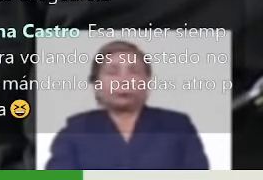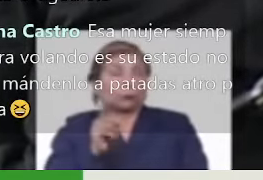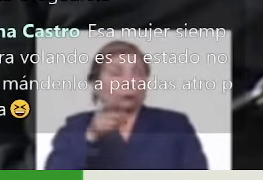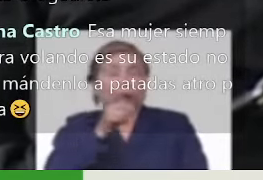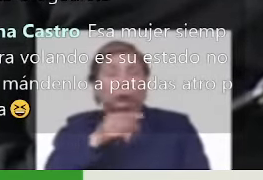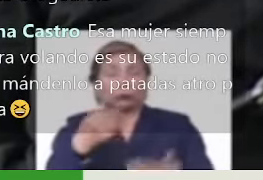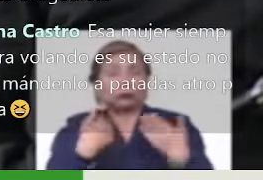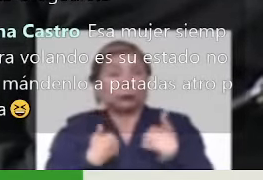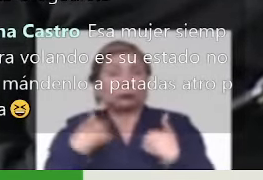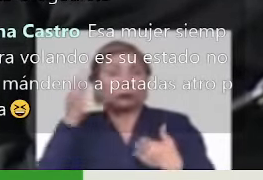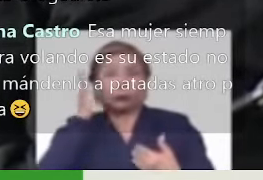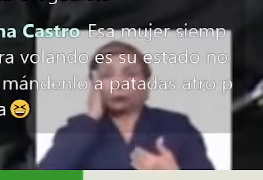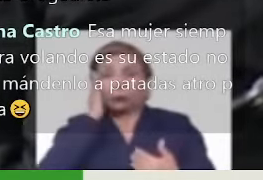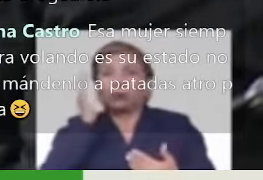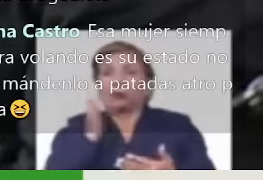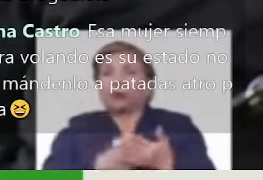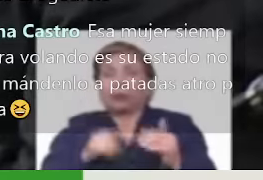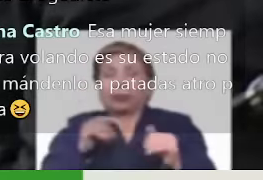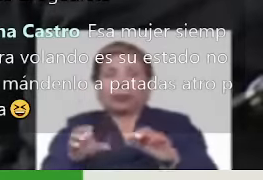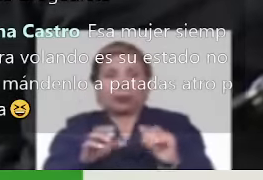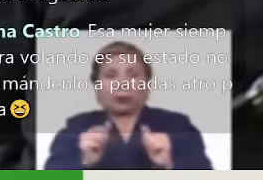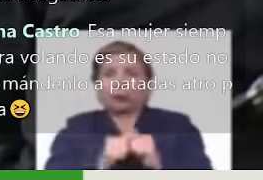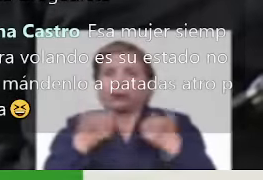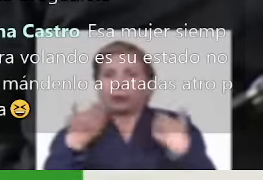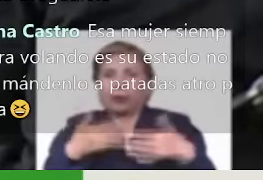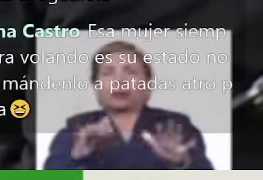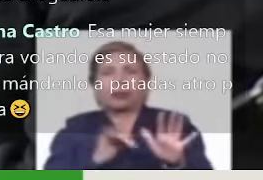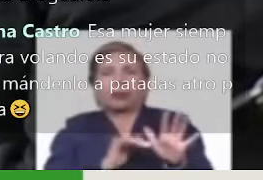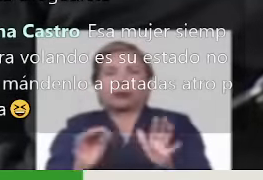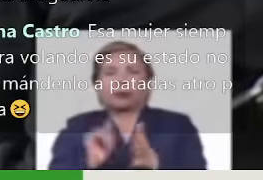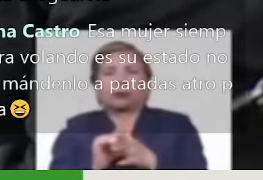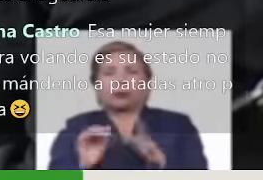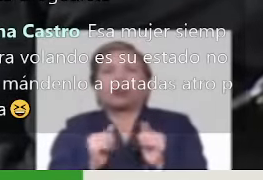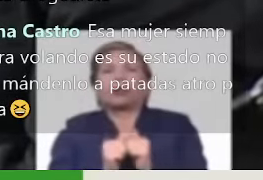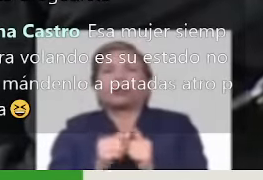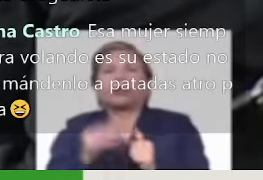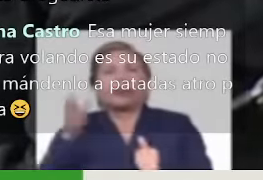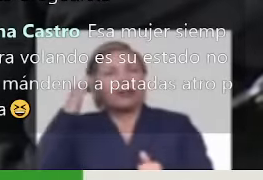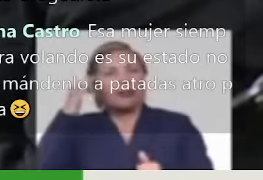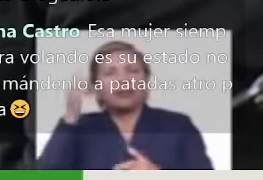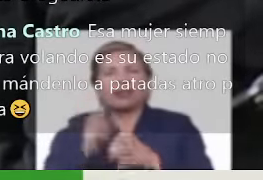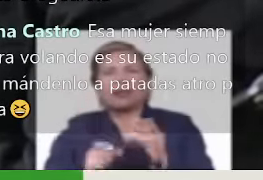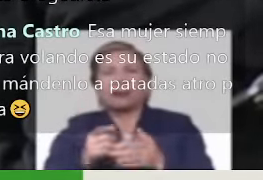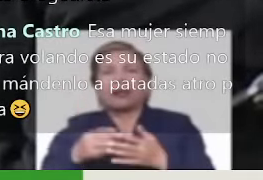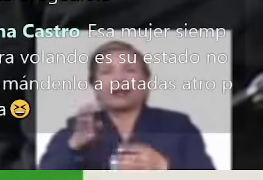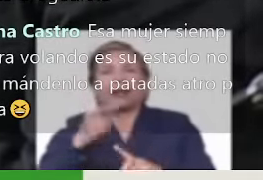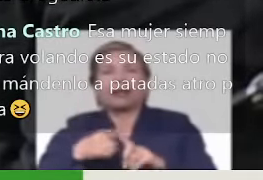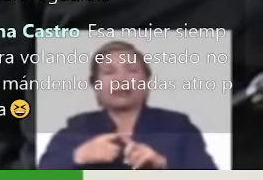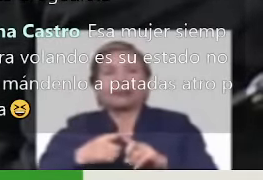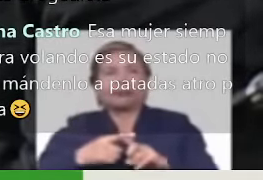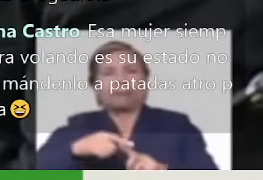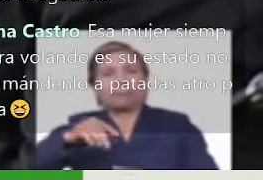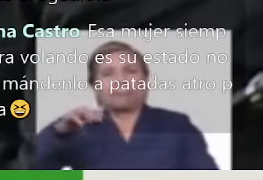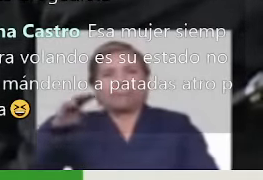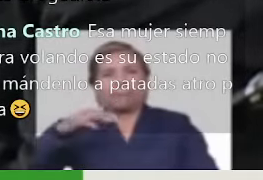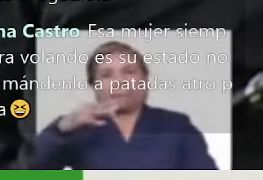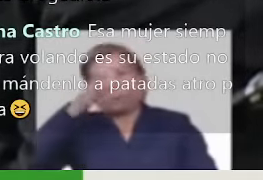¿Usted tenía conocimiento de este hecho, ya que desarrollaba las labores de inteligencia para el expresidente